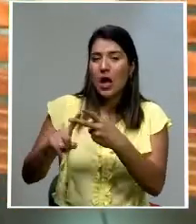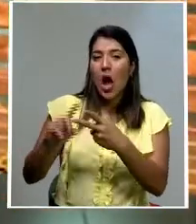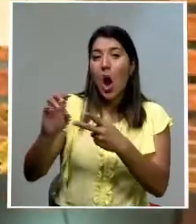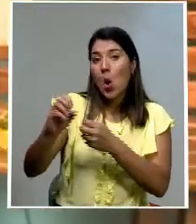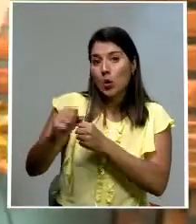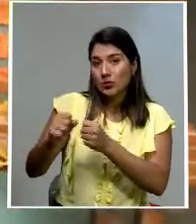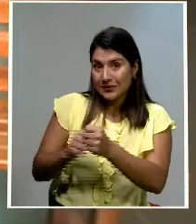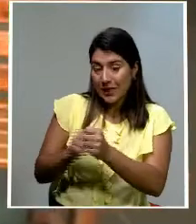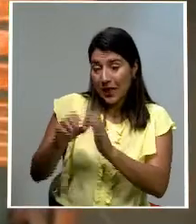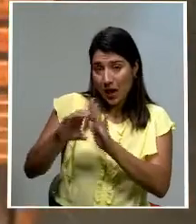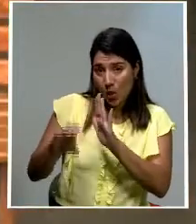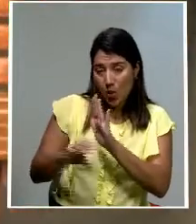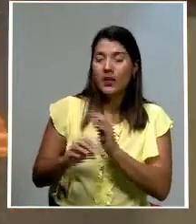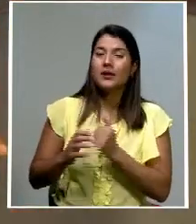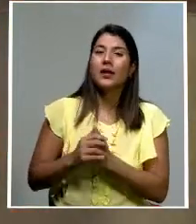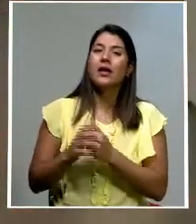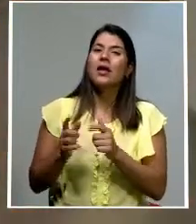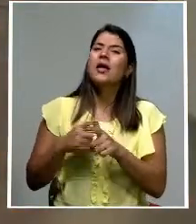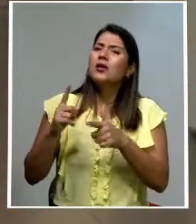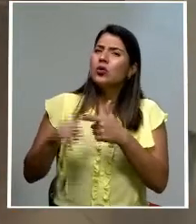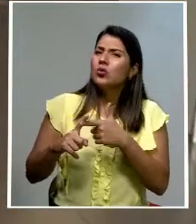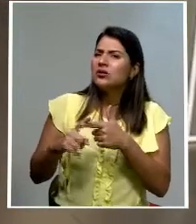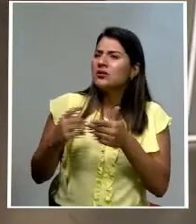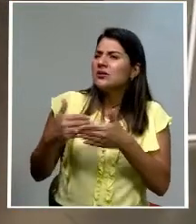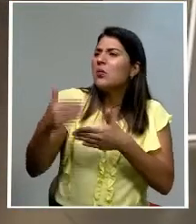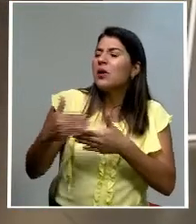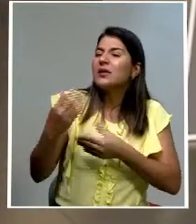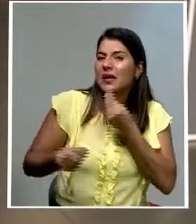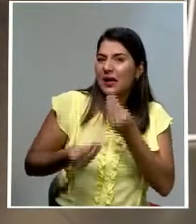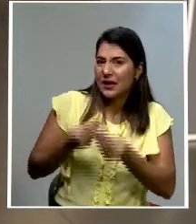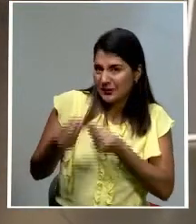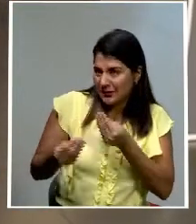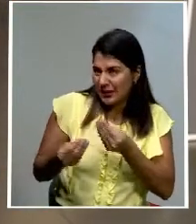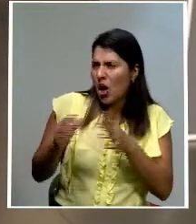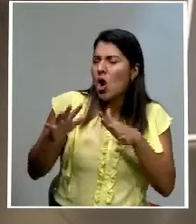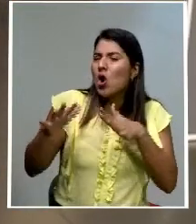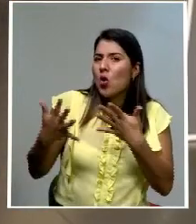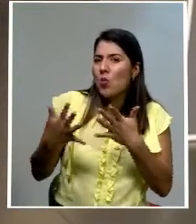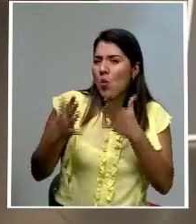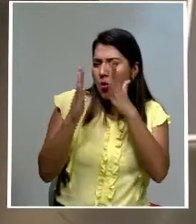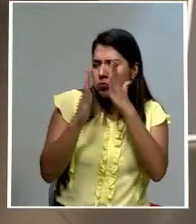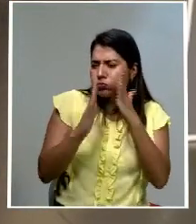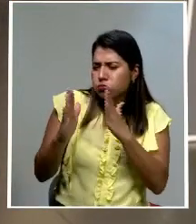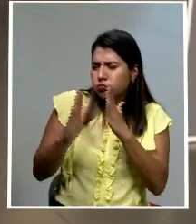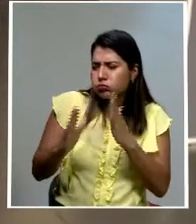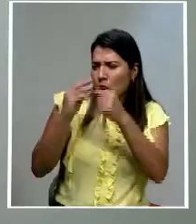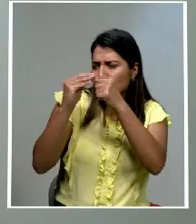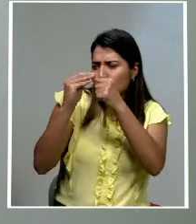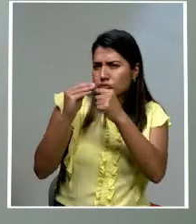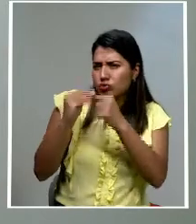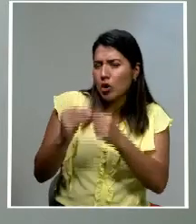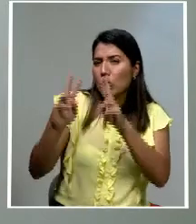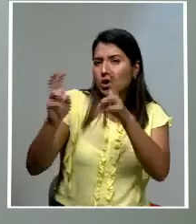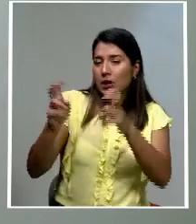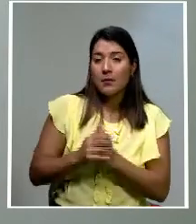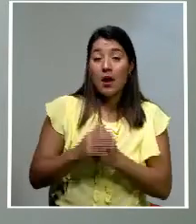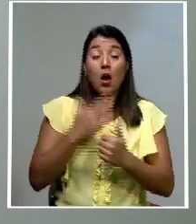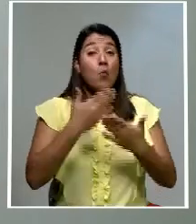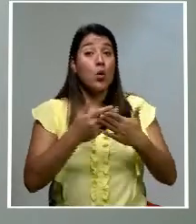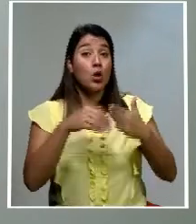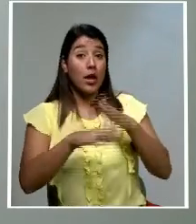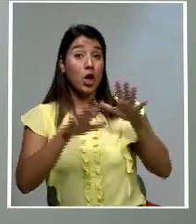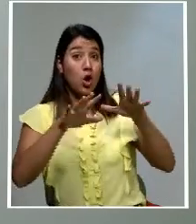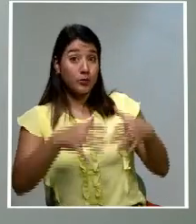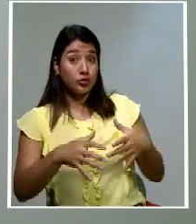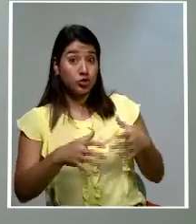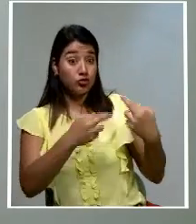remarcado mucho el tema de priorizar los temas que se están trabajando en la agenda. ¿cuál sería el que sigue? Bueno, en la Comisión de Hacendarios